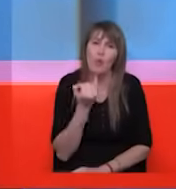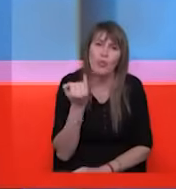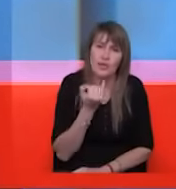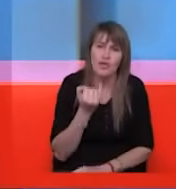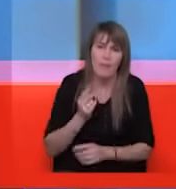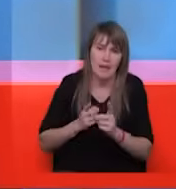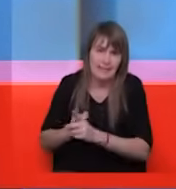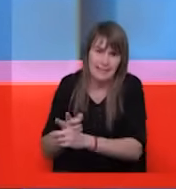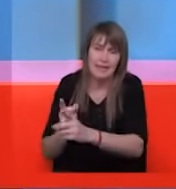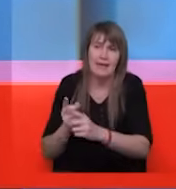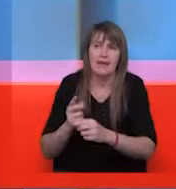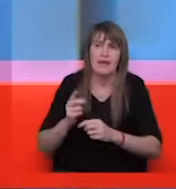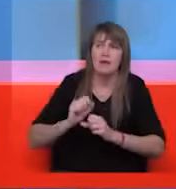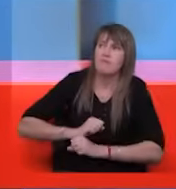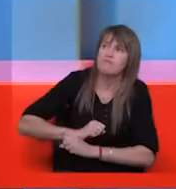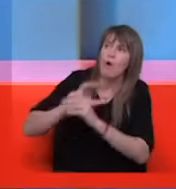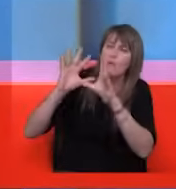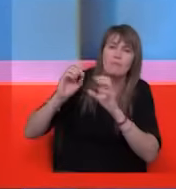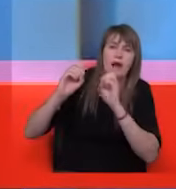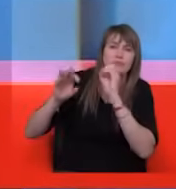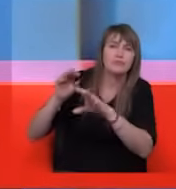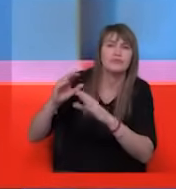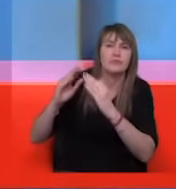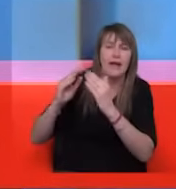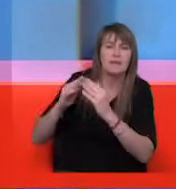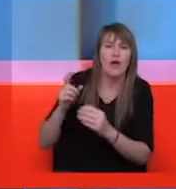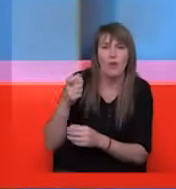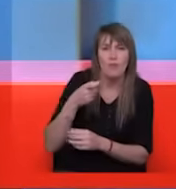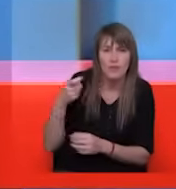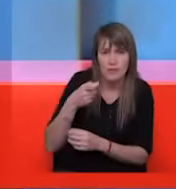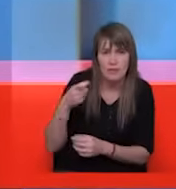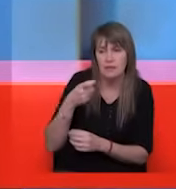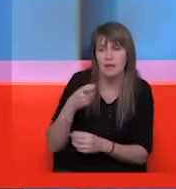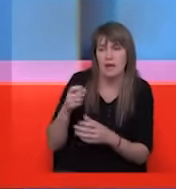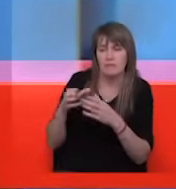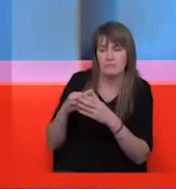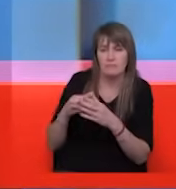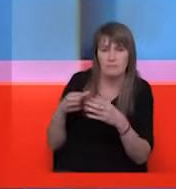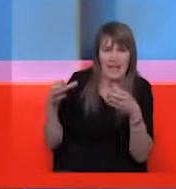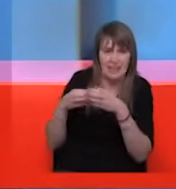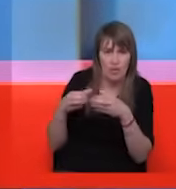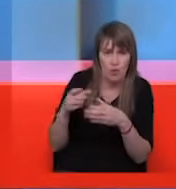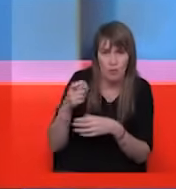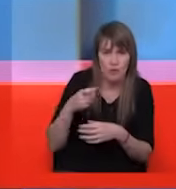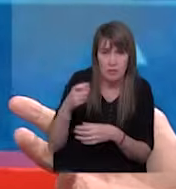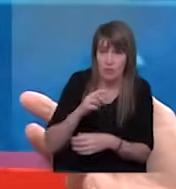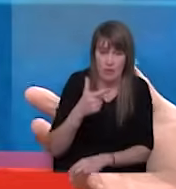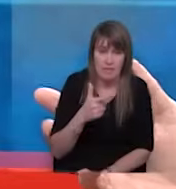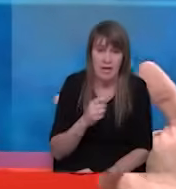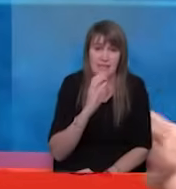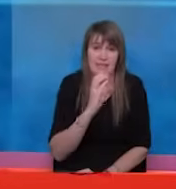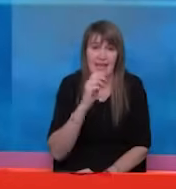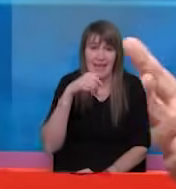cuando empiezan a poner bombas en la Casa del Partido Comunista y en la editorial del Partido Comunista, todavía no existía la CNT,